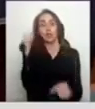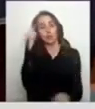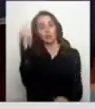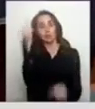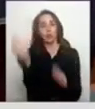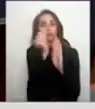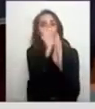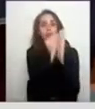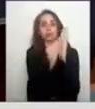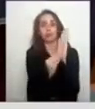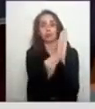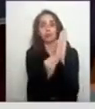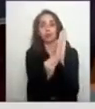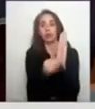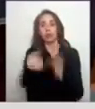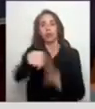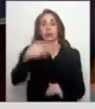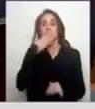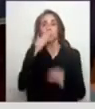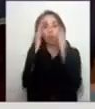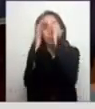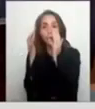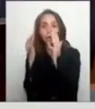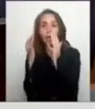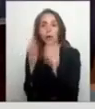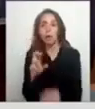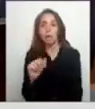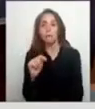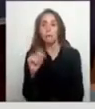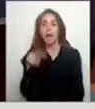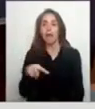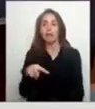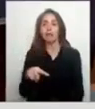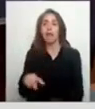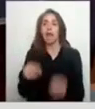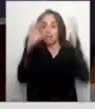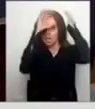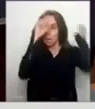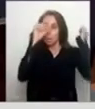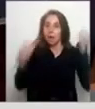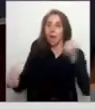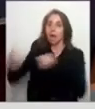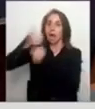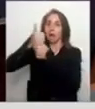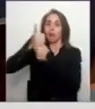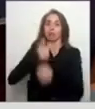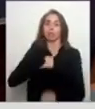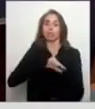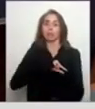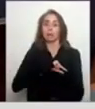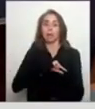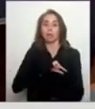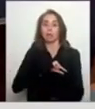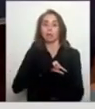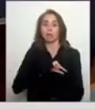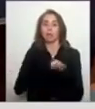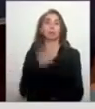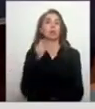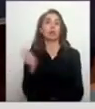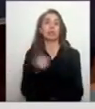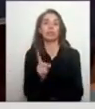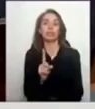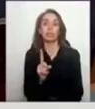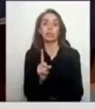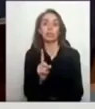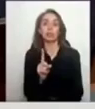preocúpense mejor del patán que tiene ante embajador en España porque si no con